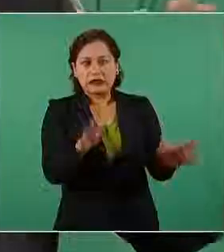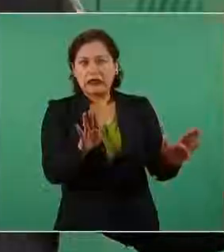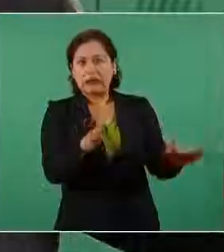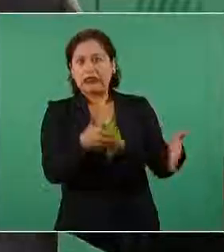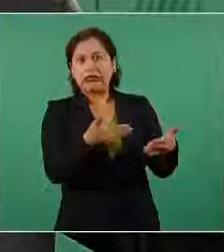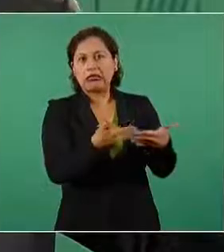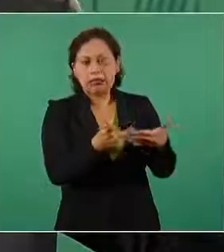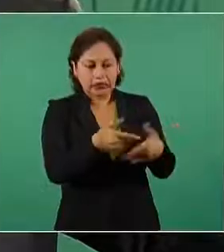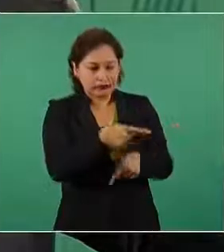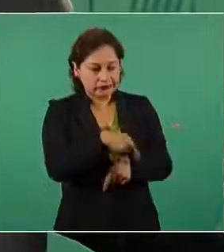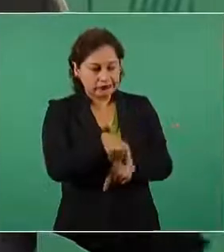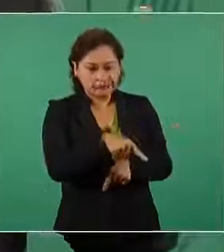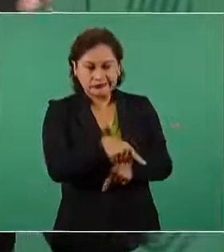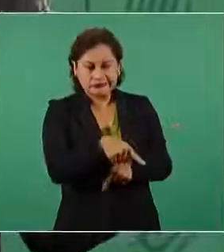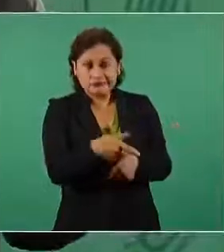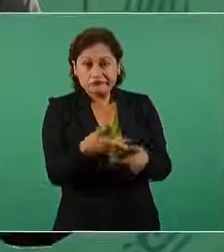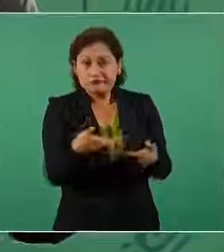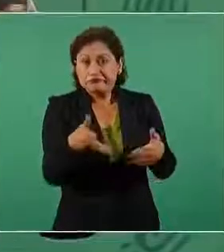pasaba nada,